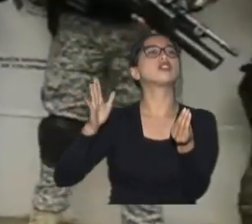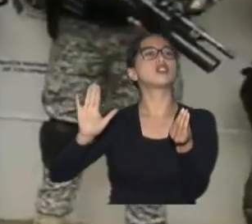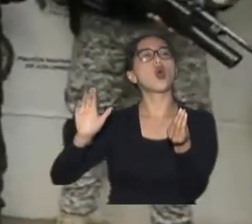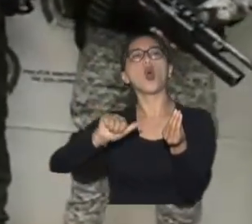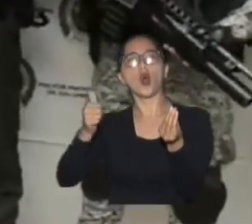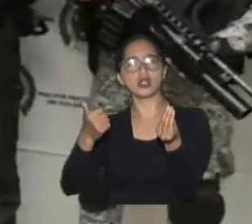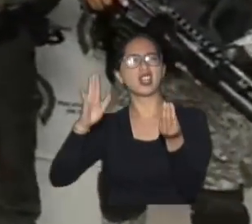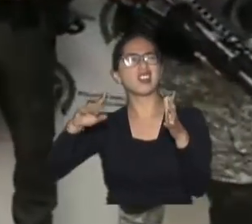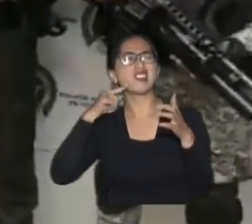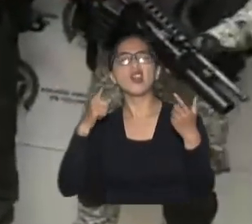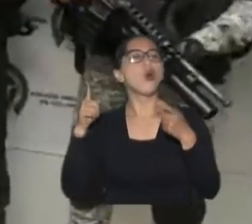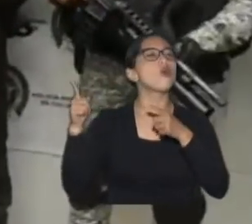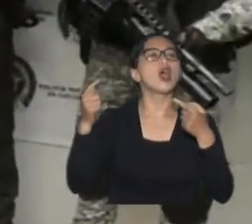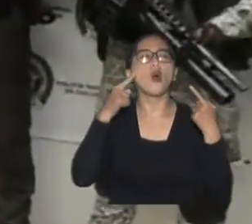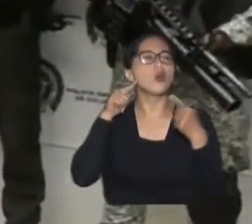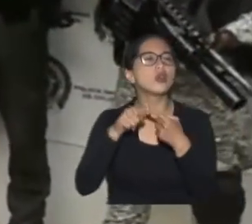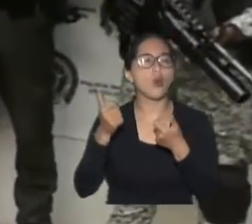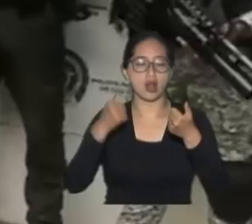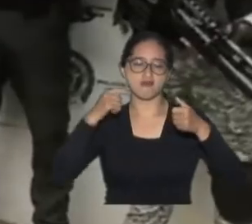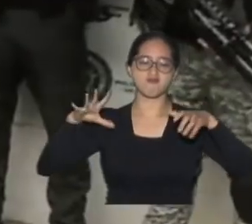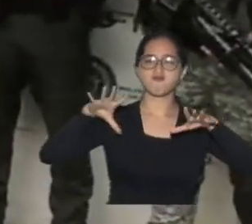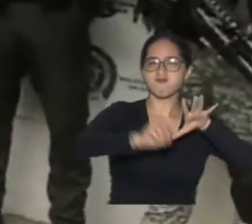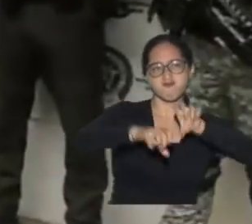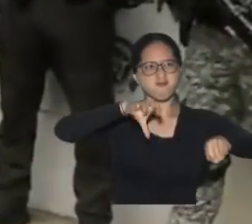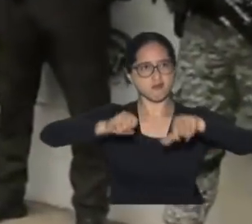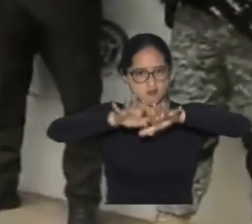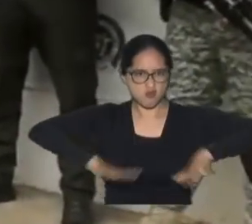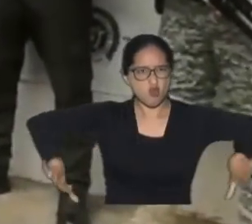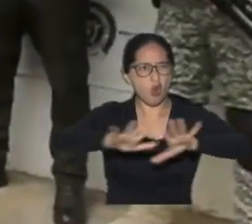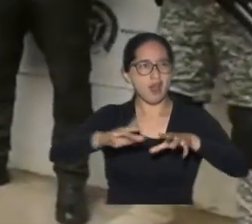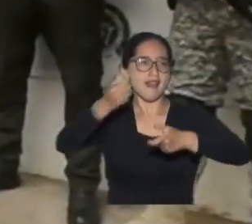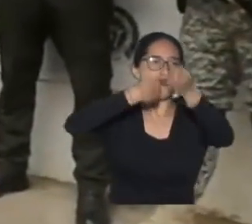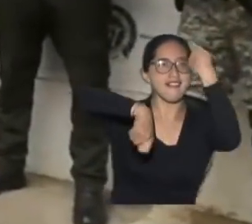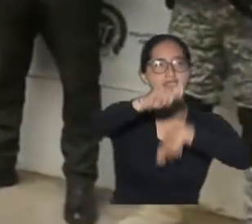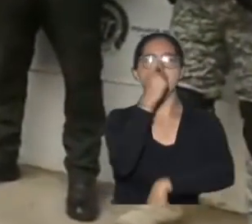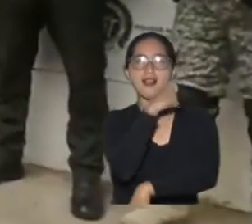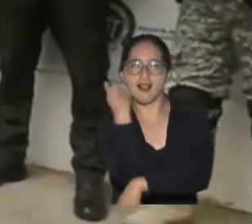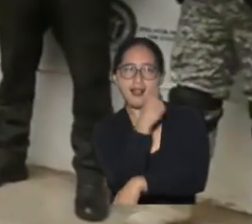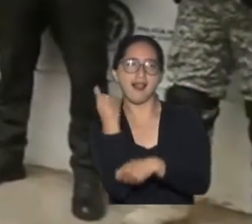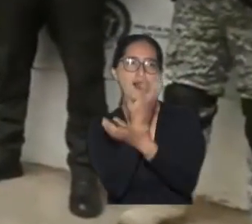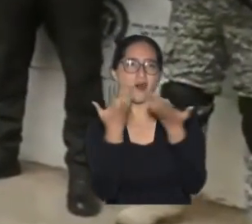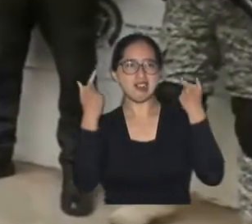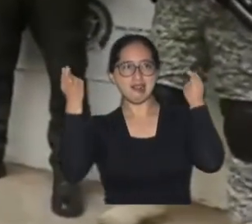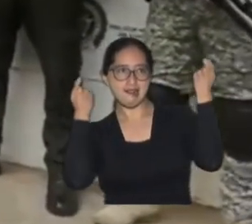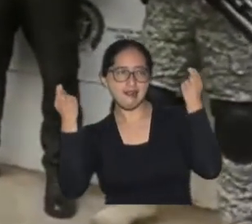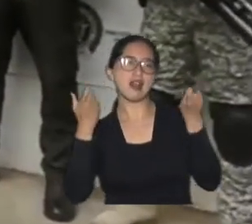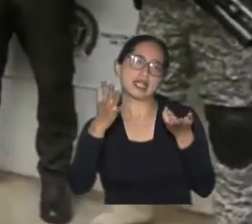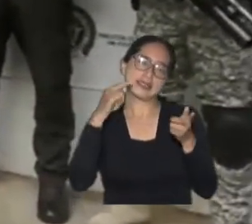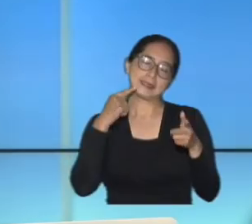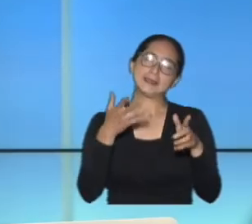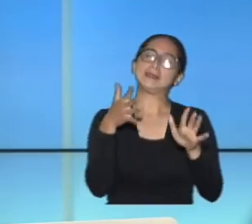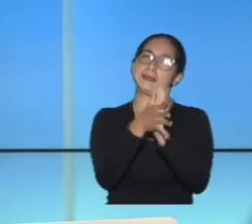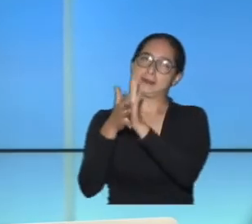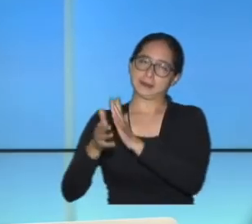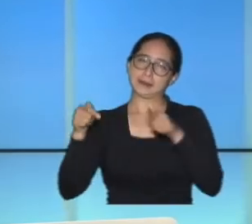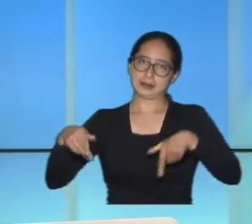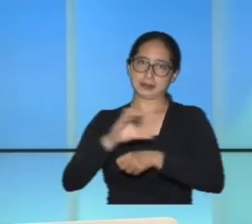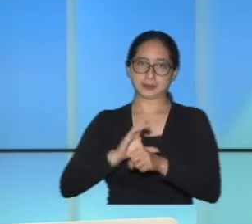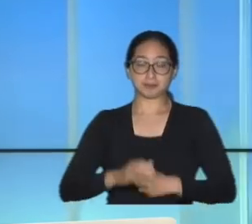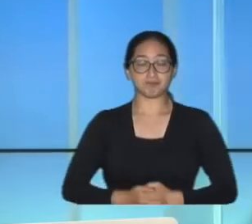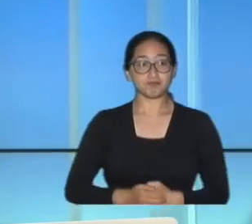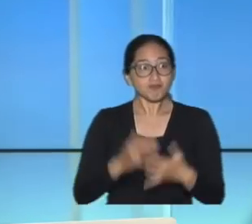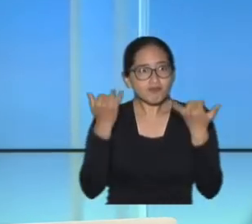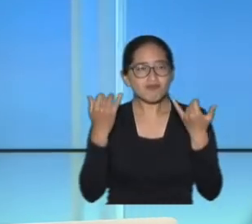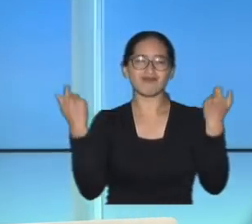Sinisterra por el control territorial de narcotráfico, el cobro de las extorsiones y secuestros express a ciudadanos. Hacemos una